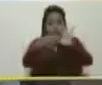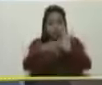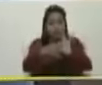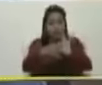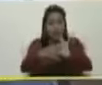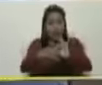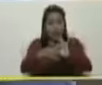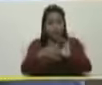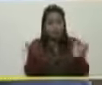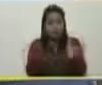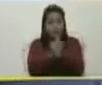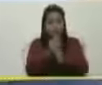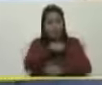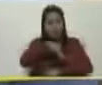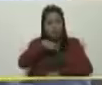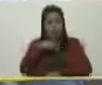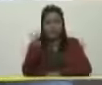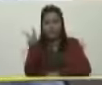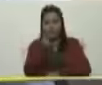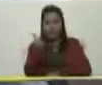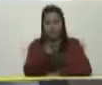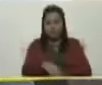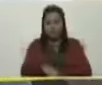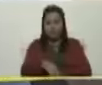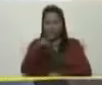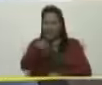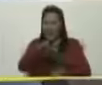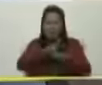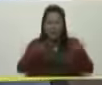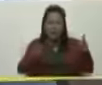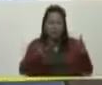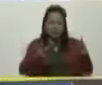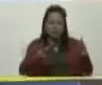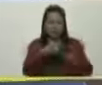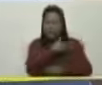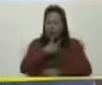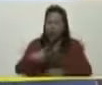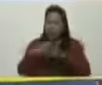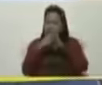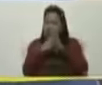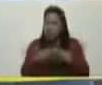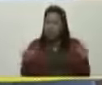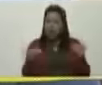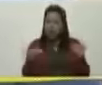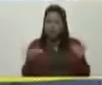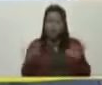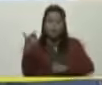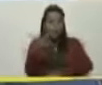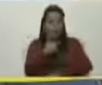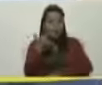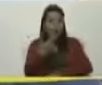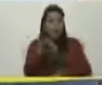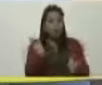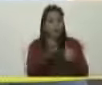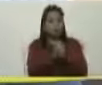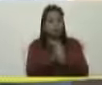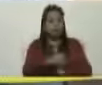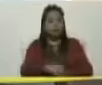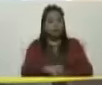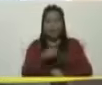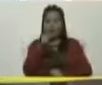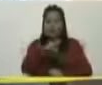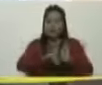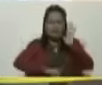nuestra Venezuela, por esa paz que todos queremos, anhelamos y buscamos, ese